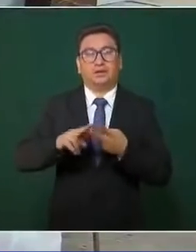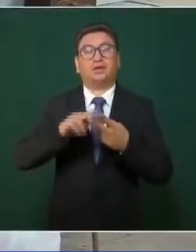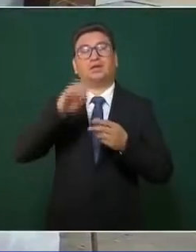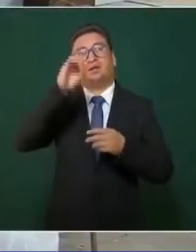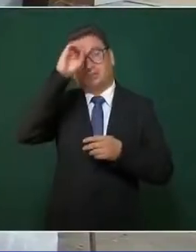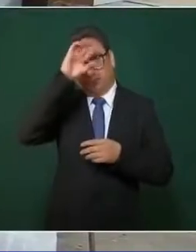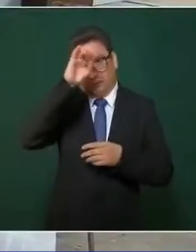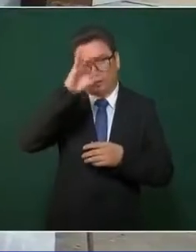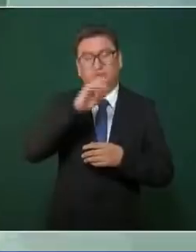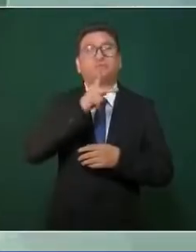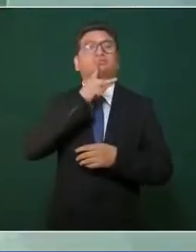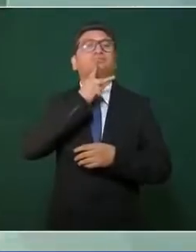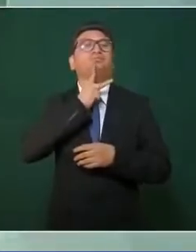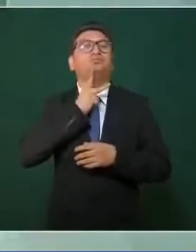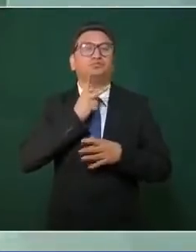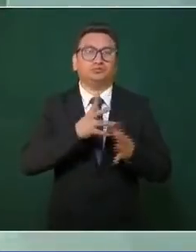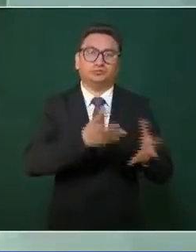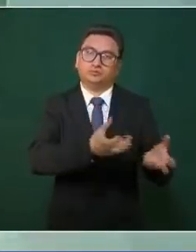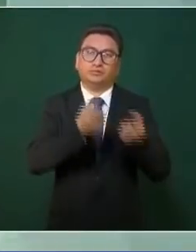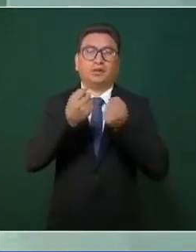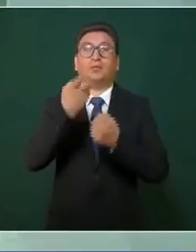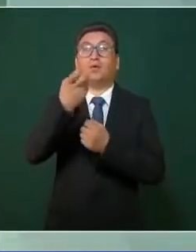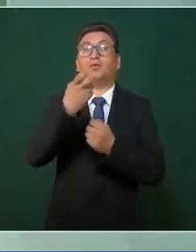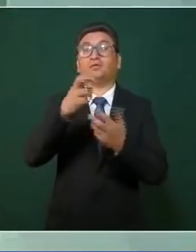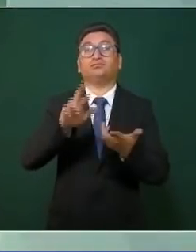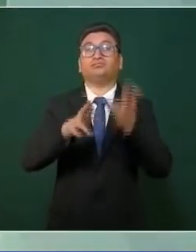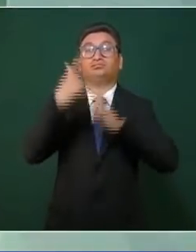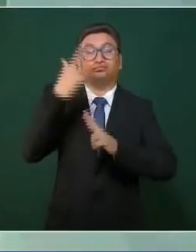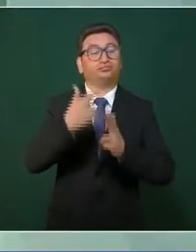el petróleo. Eso fue la revolución.